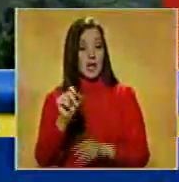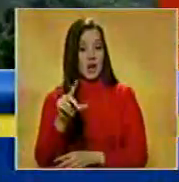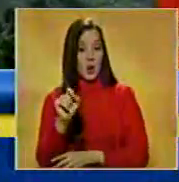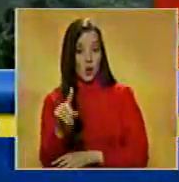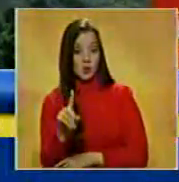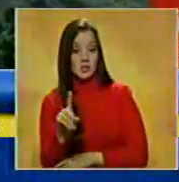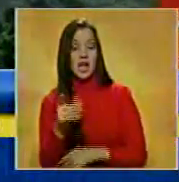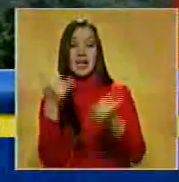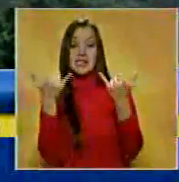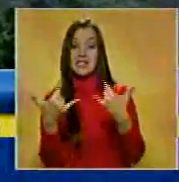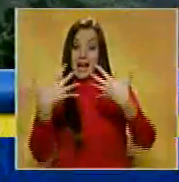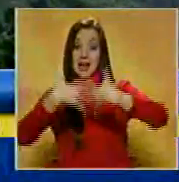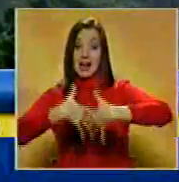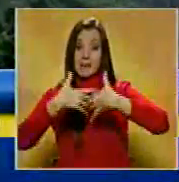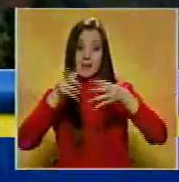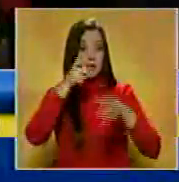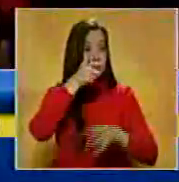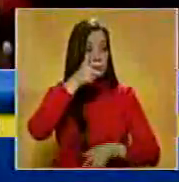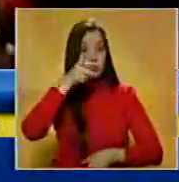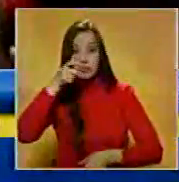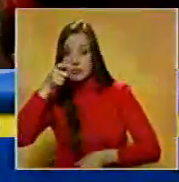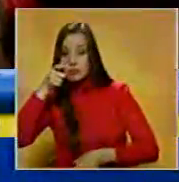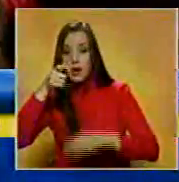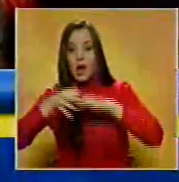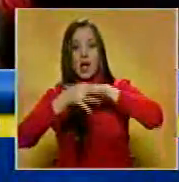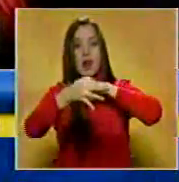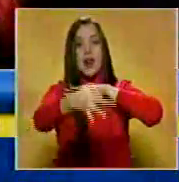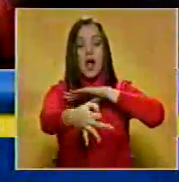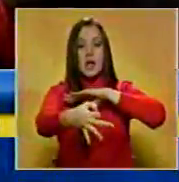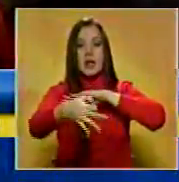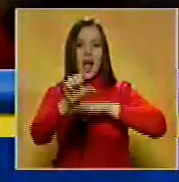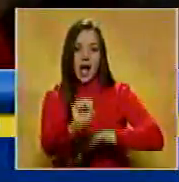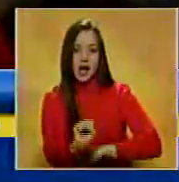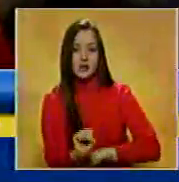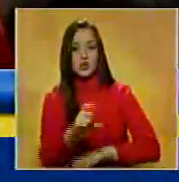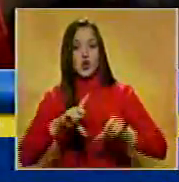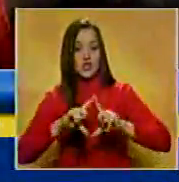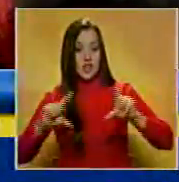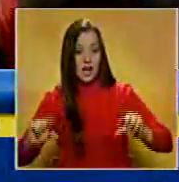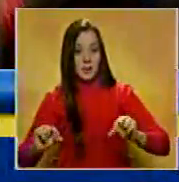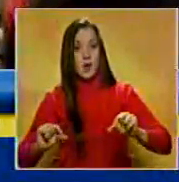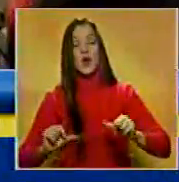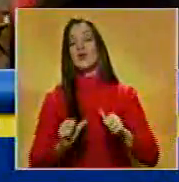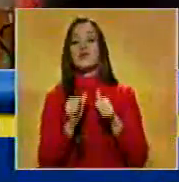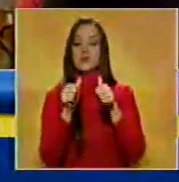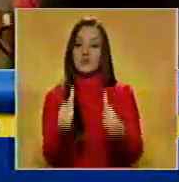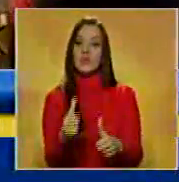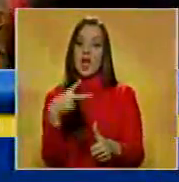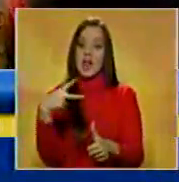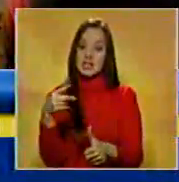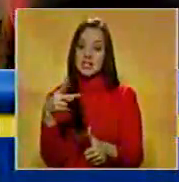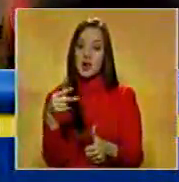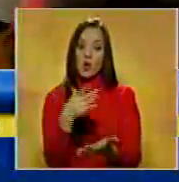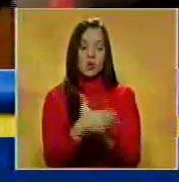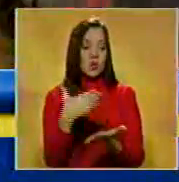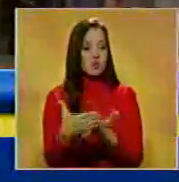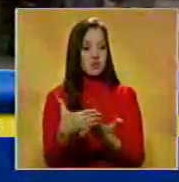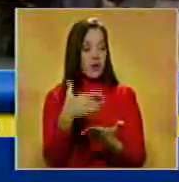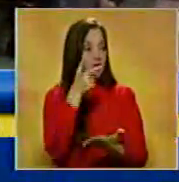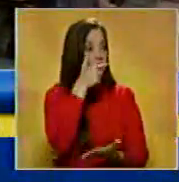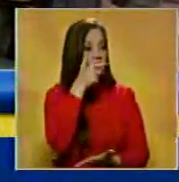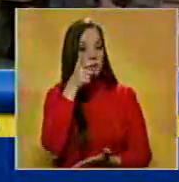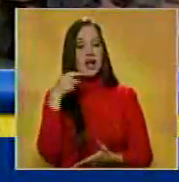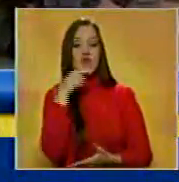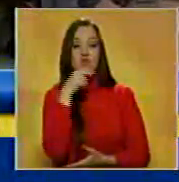de seguridad. La central de Sendai, en la isla de Kyushu, al sur del país, espera poner operativo un segundo reactor en octubre de este